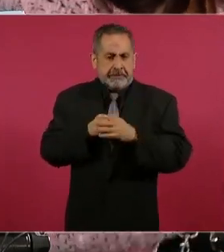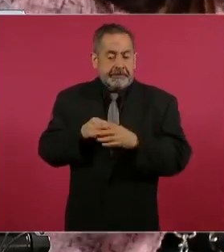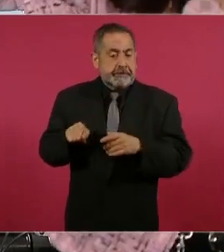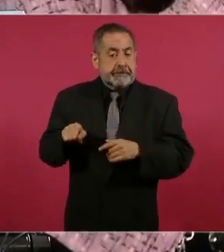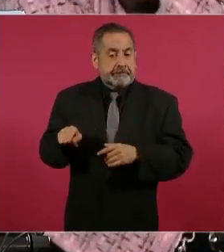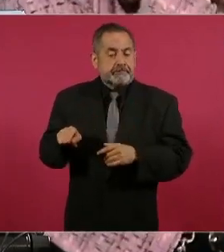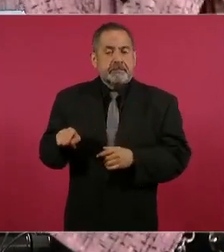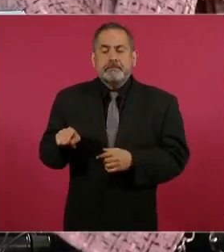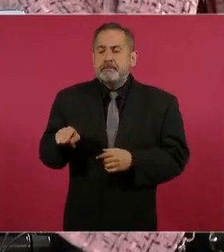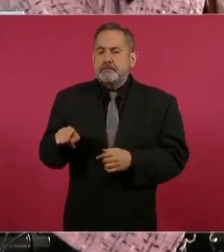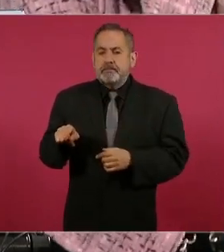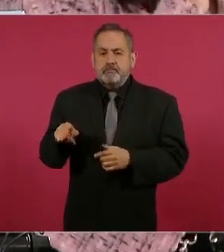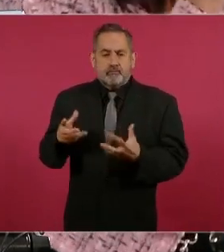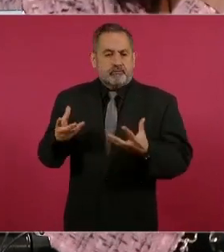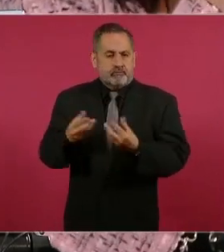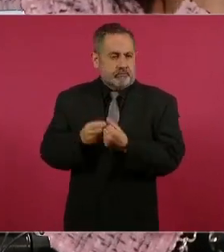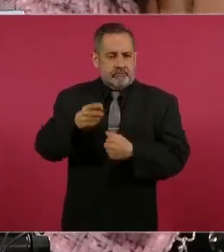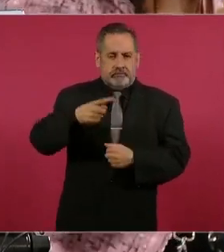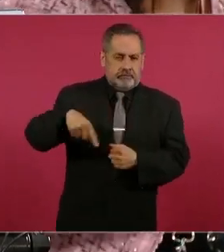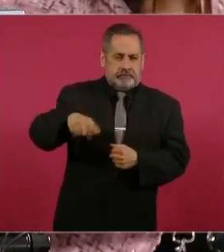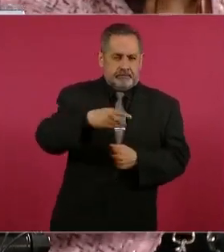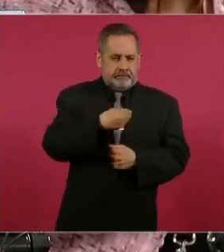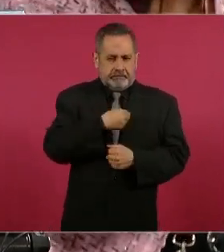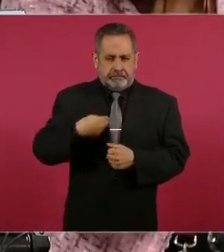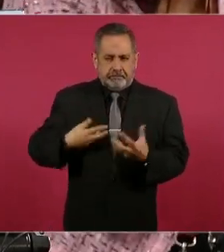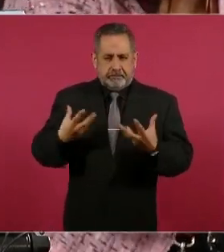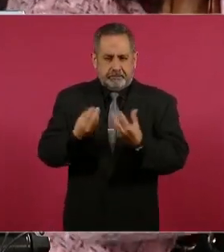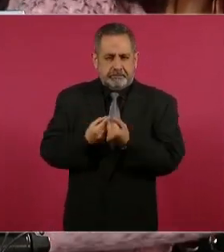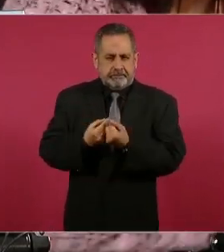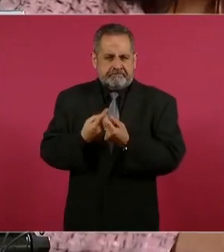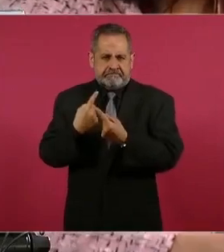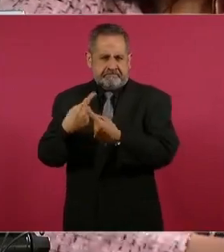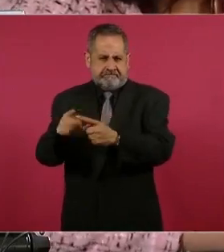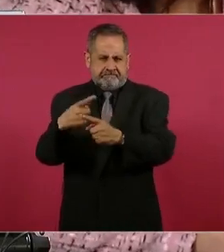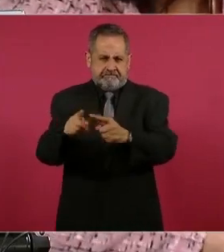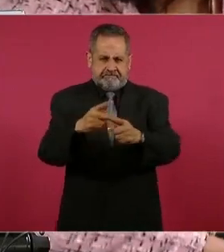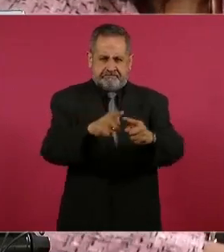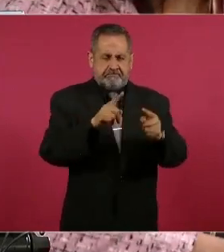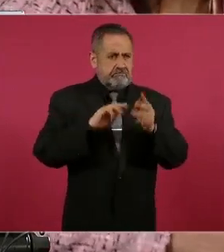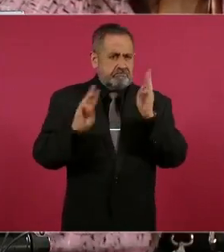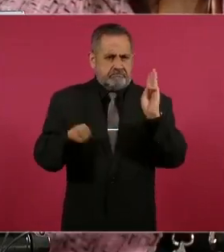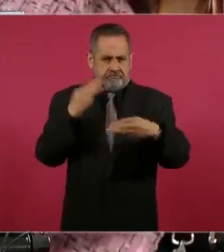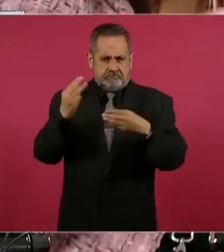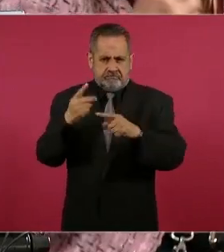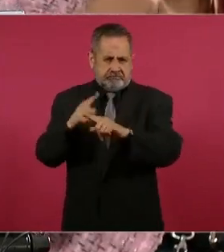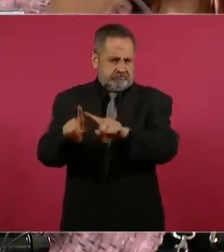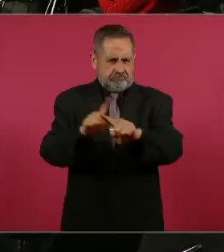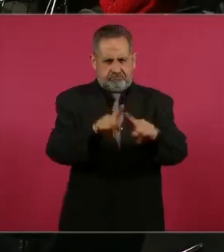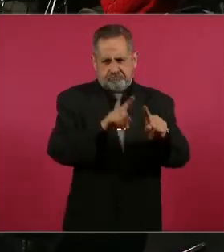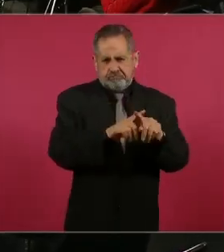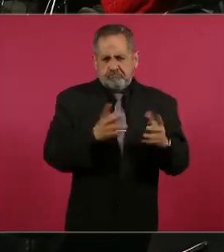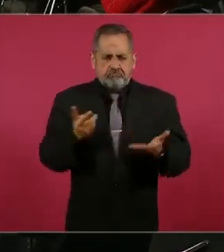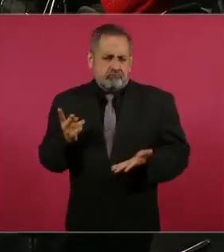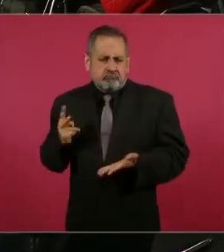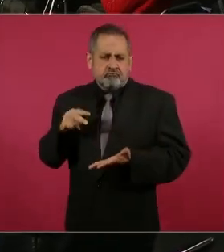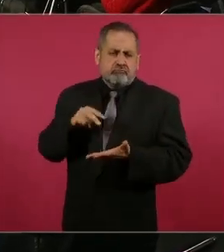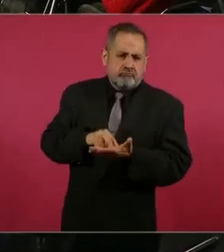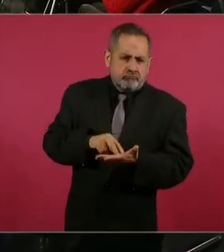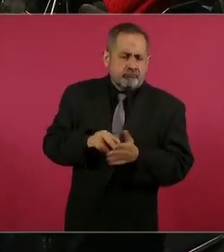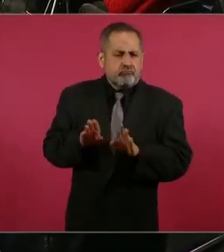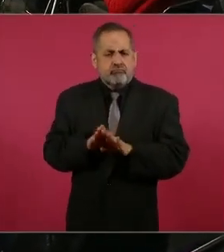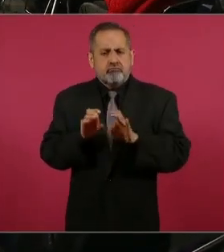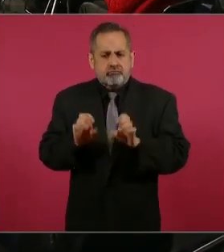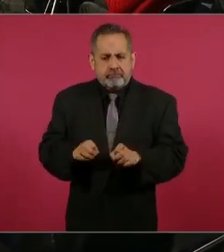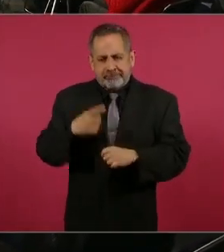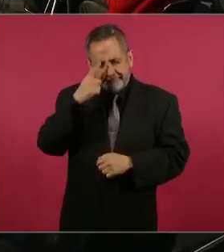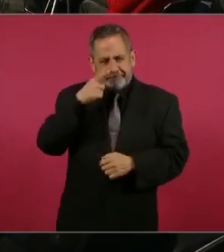estos miembros de las diferentes delegaciones de todo el mundo para dar cuenta de cómo van la adhesión